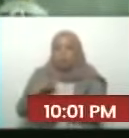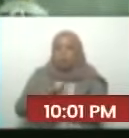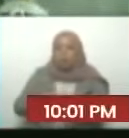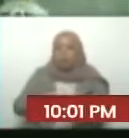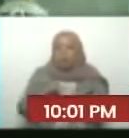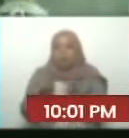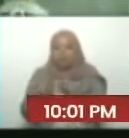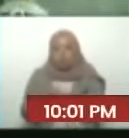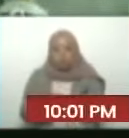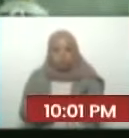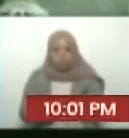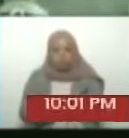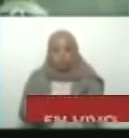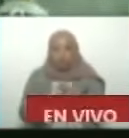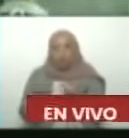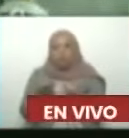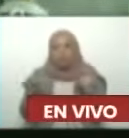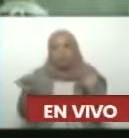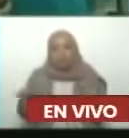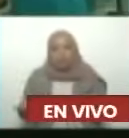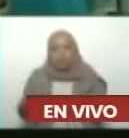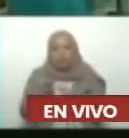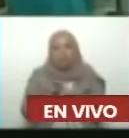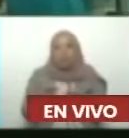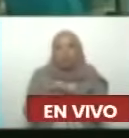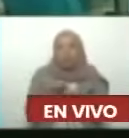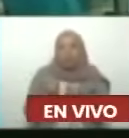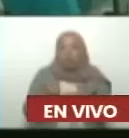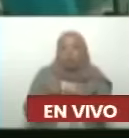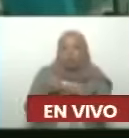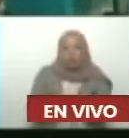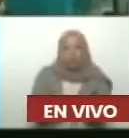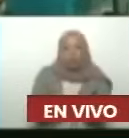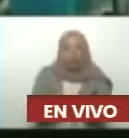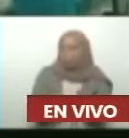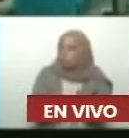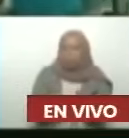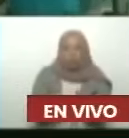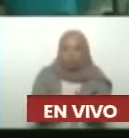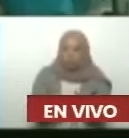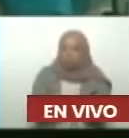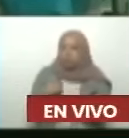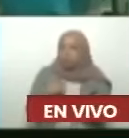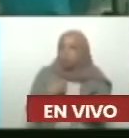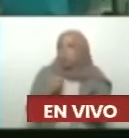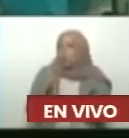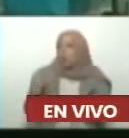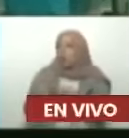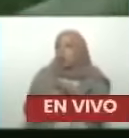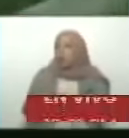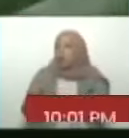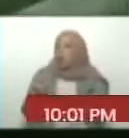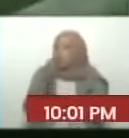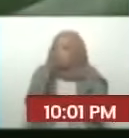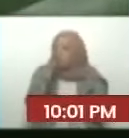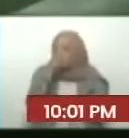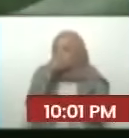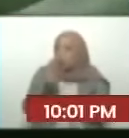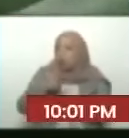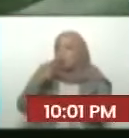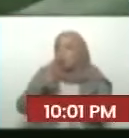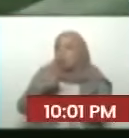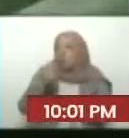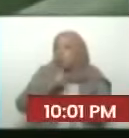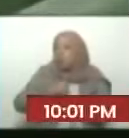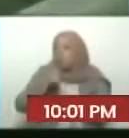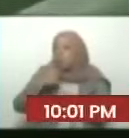cambiar el sistema y podíamos ayudar al ambiente. No, era aquella política rentista,